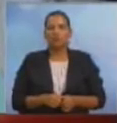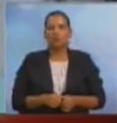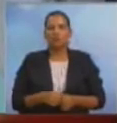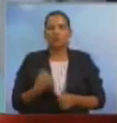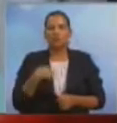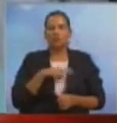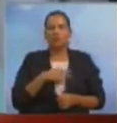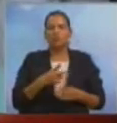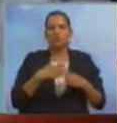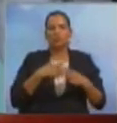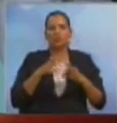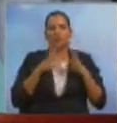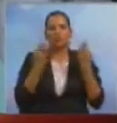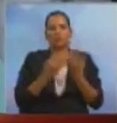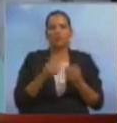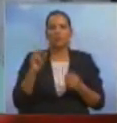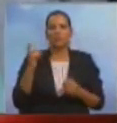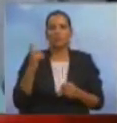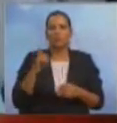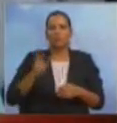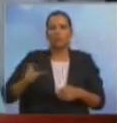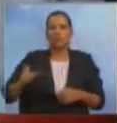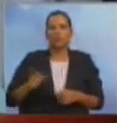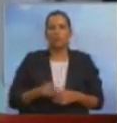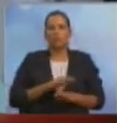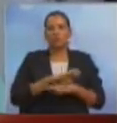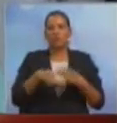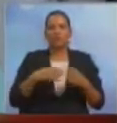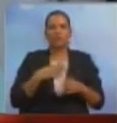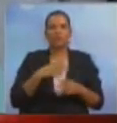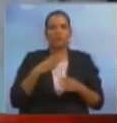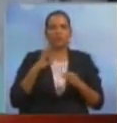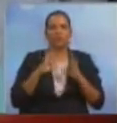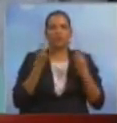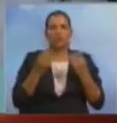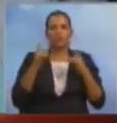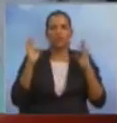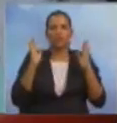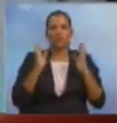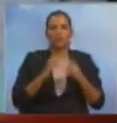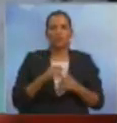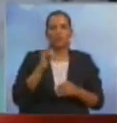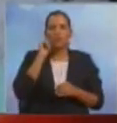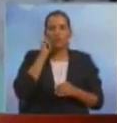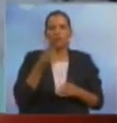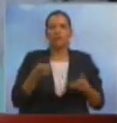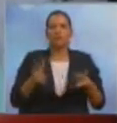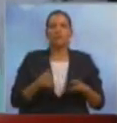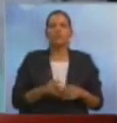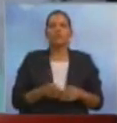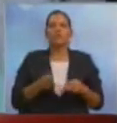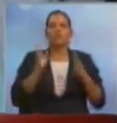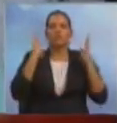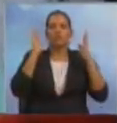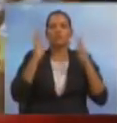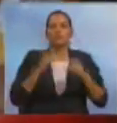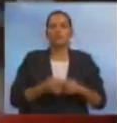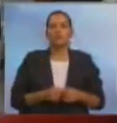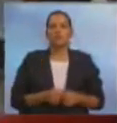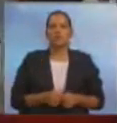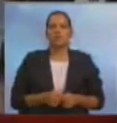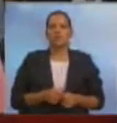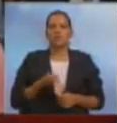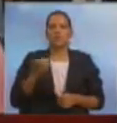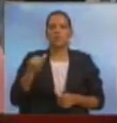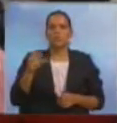¿Cuántos son? Somos 11. ¿Ya se atendieron todos? Sí, todos no, porque en la tarde, mañana dicen que en la mañana atienden y en la tarde también.